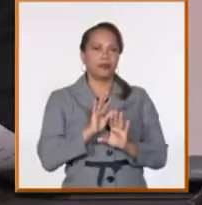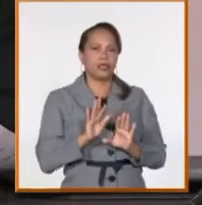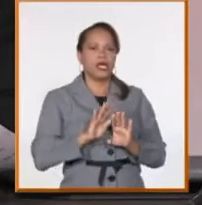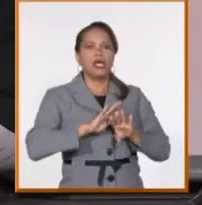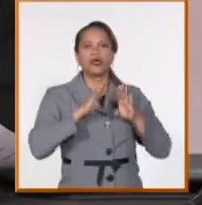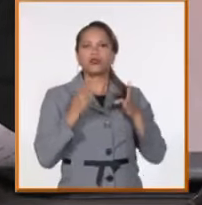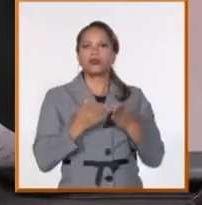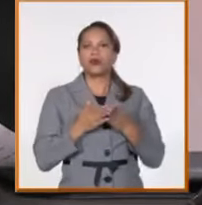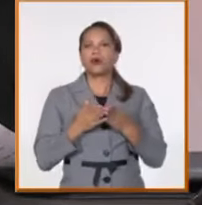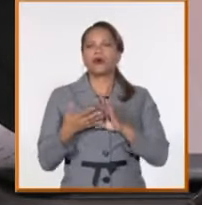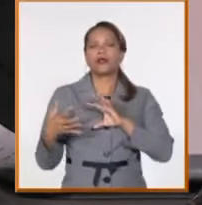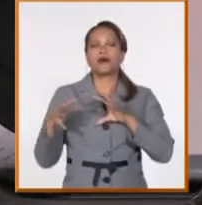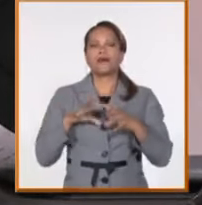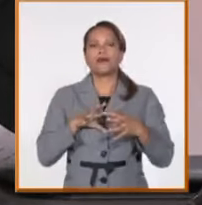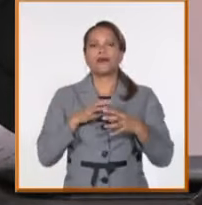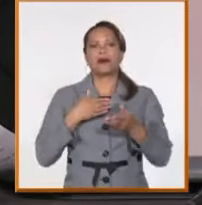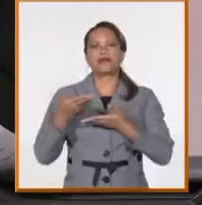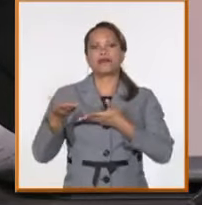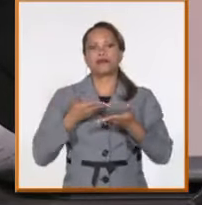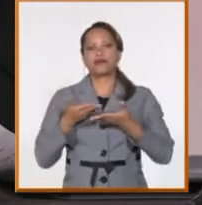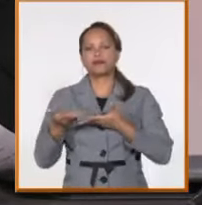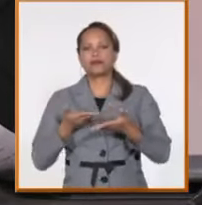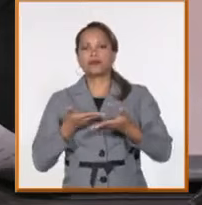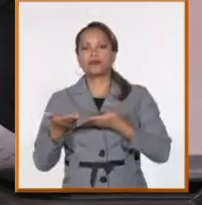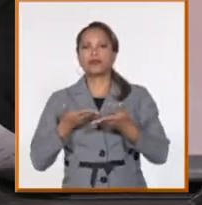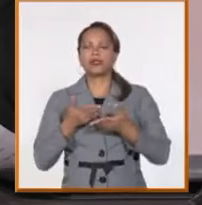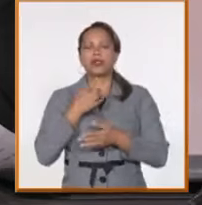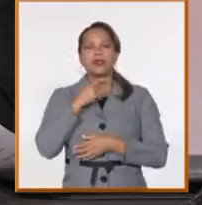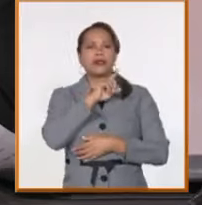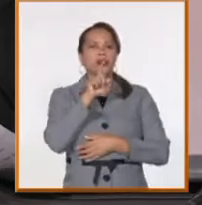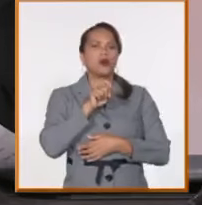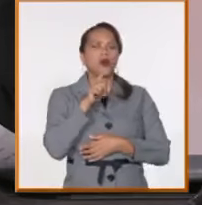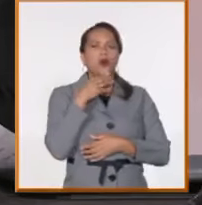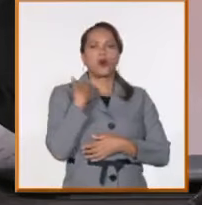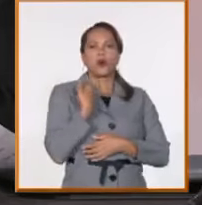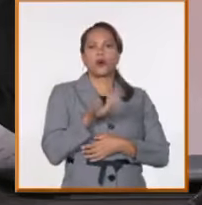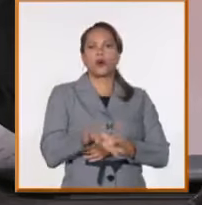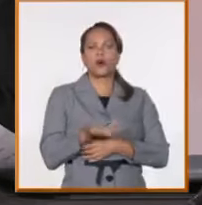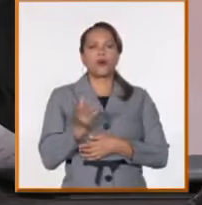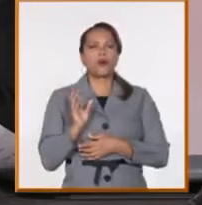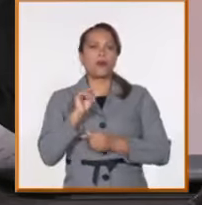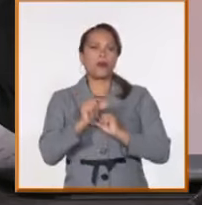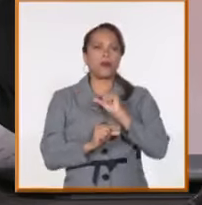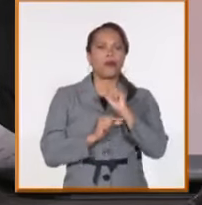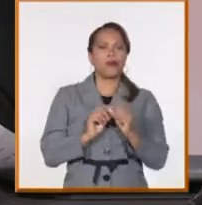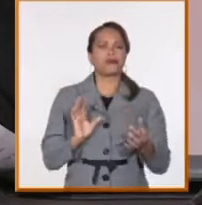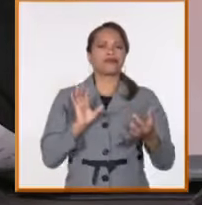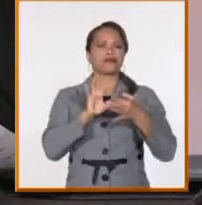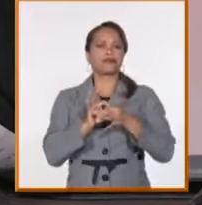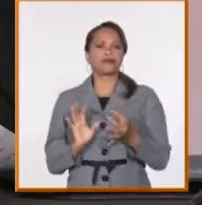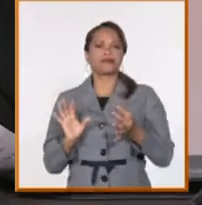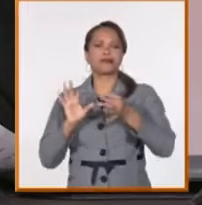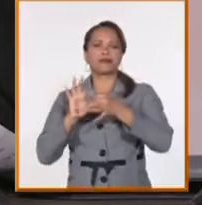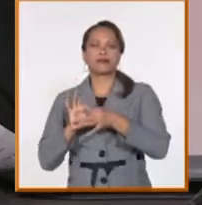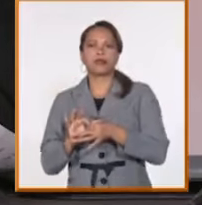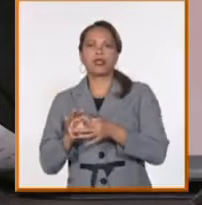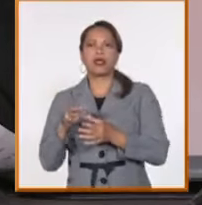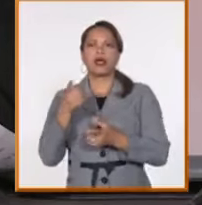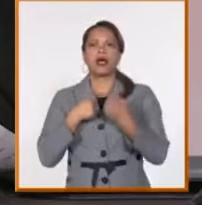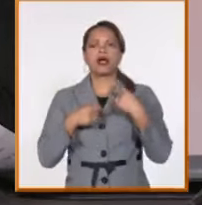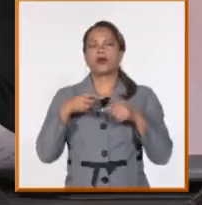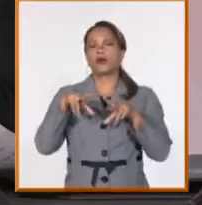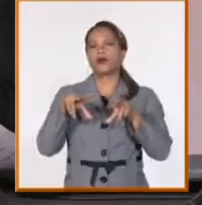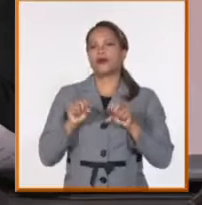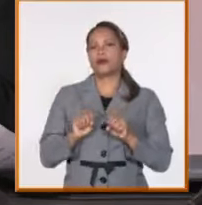sistema comercial no de de gestión eh Cómo lo han ido también vinculando a las formas más novedosas de